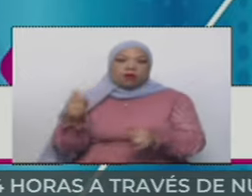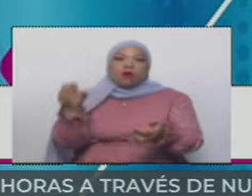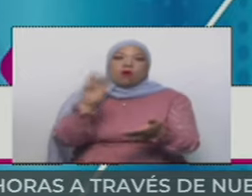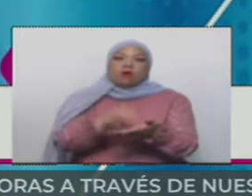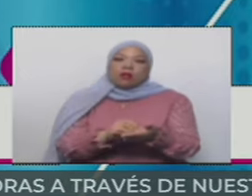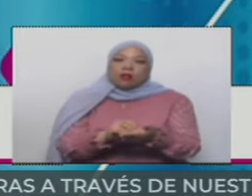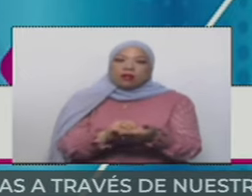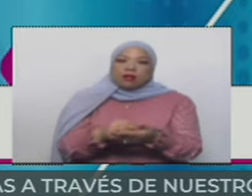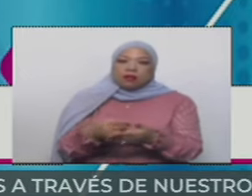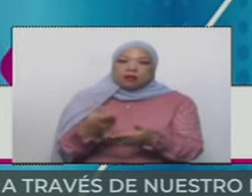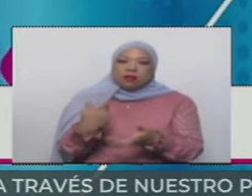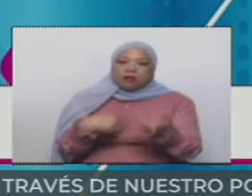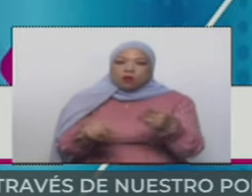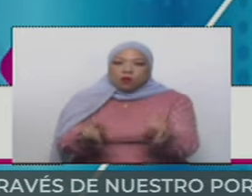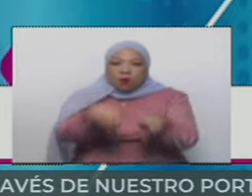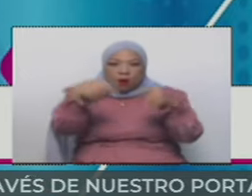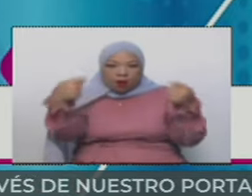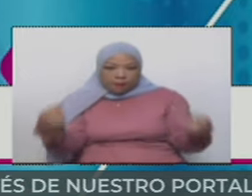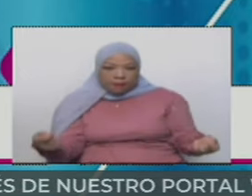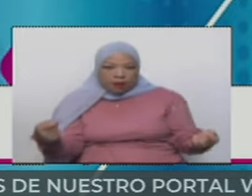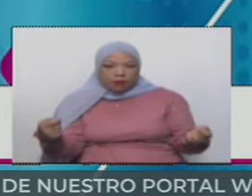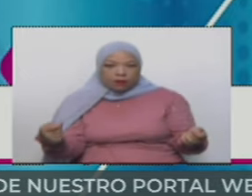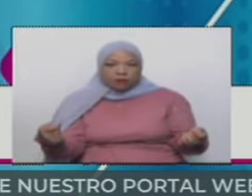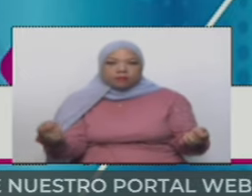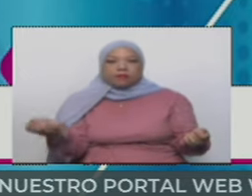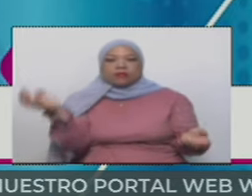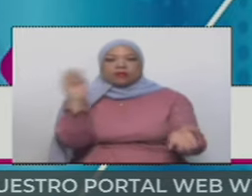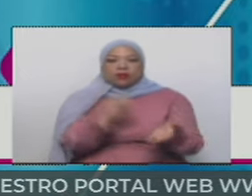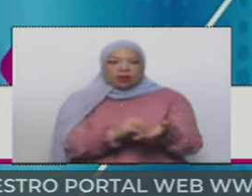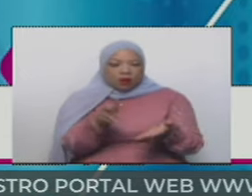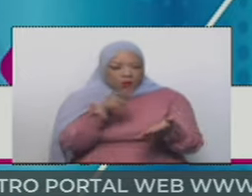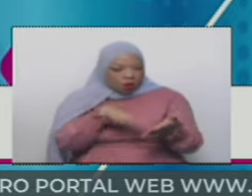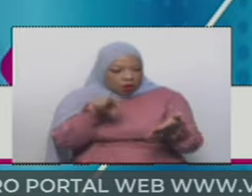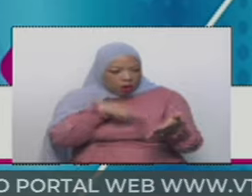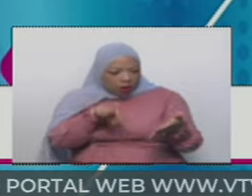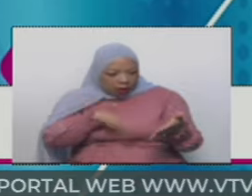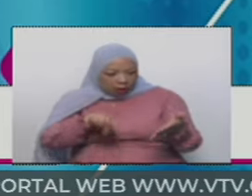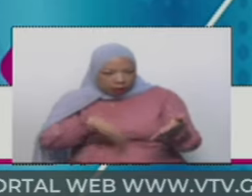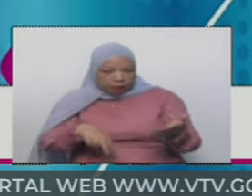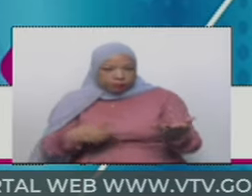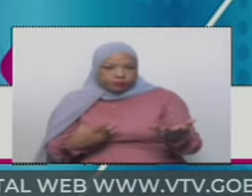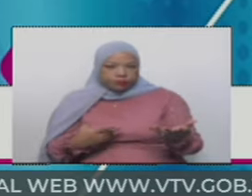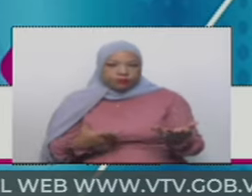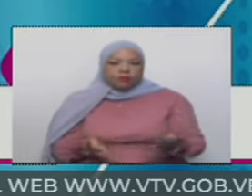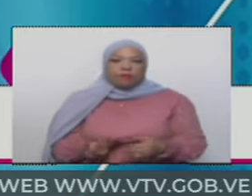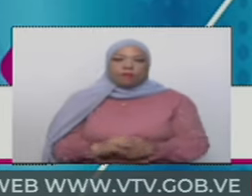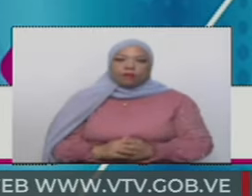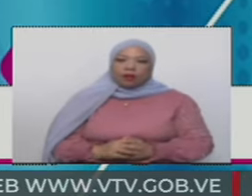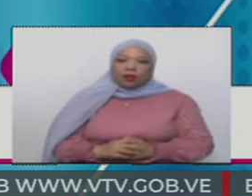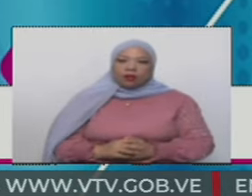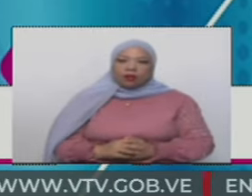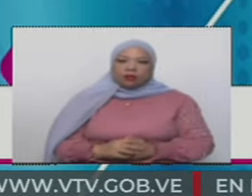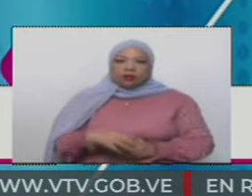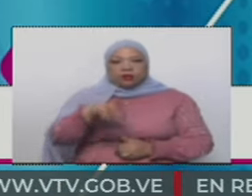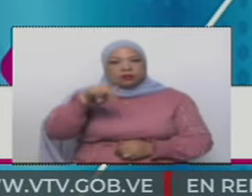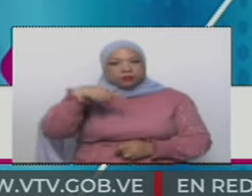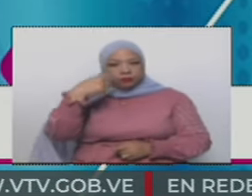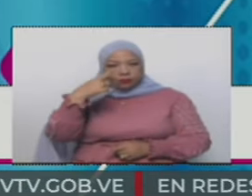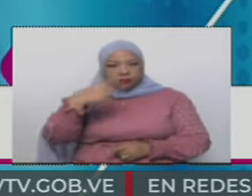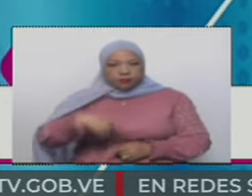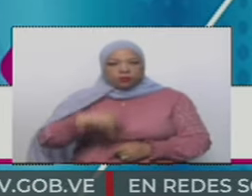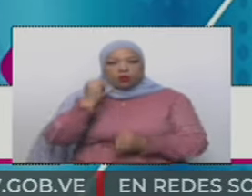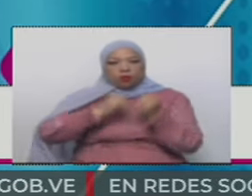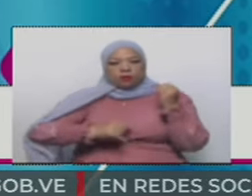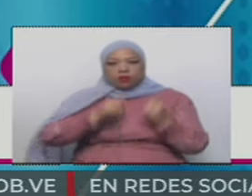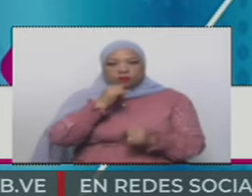a comprar periódico impreso y a leer periódico impreso. Yo leo todos los días Últimas